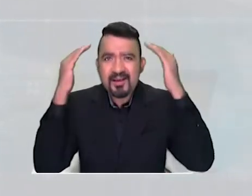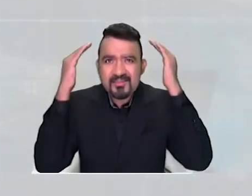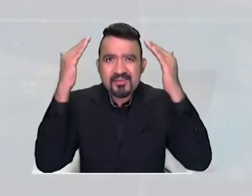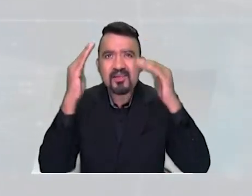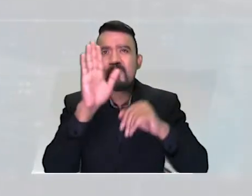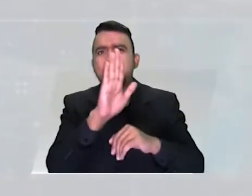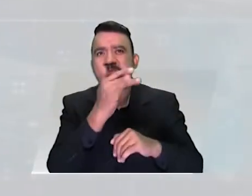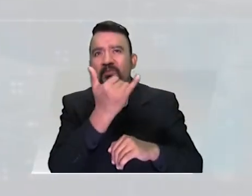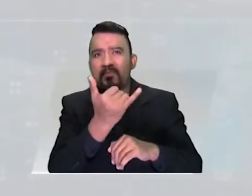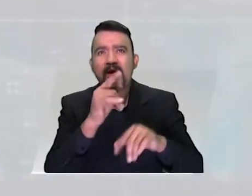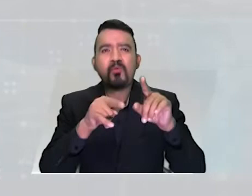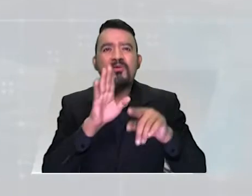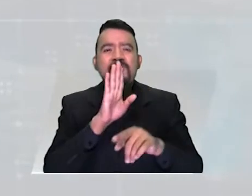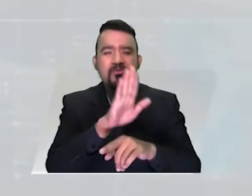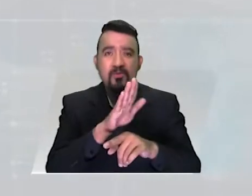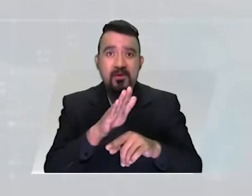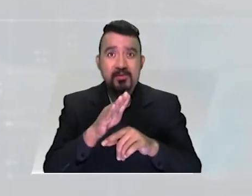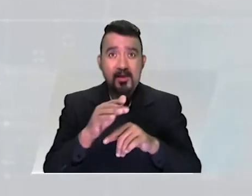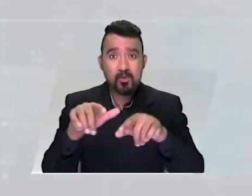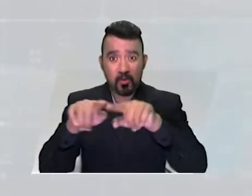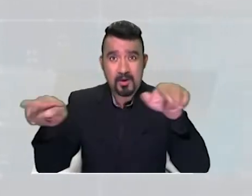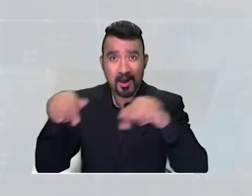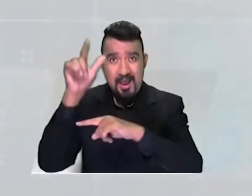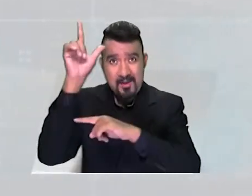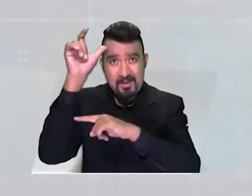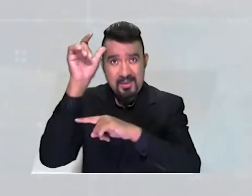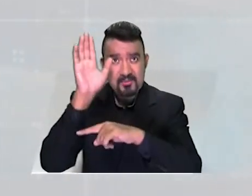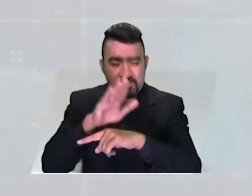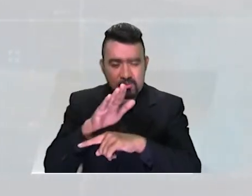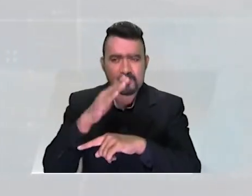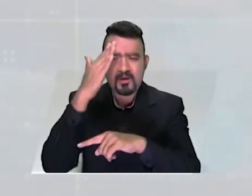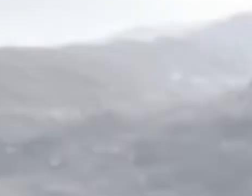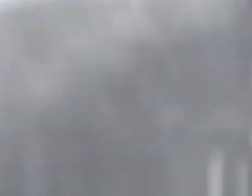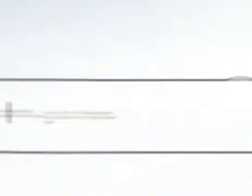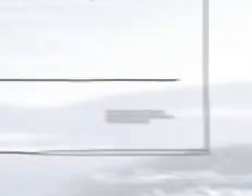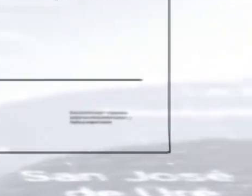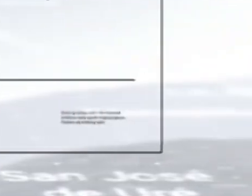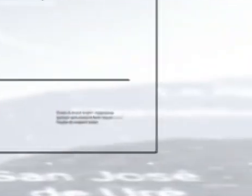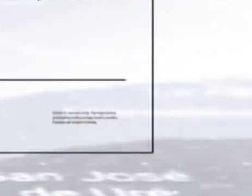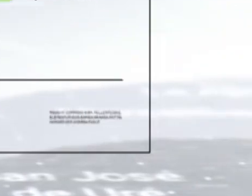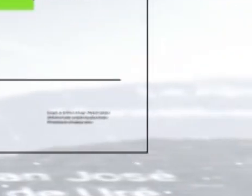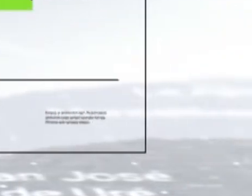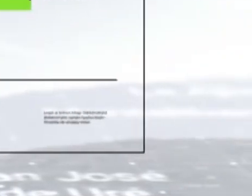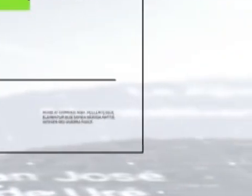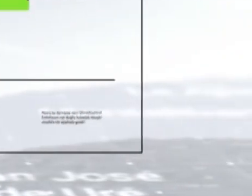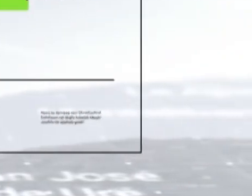y La América con 31 son los que mayores alertas han generado a la línea 123.